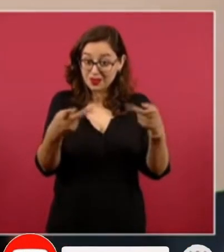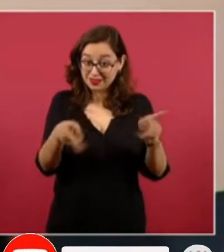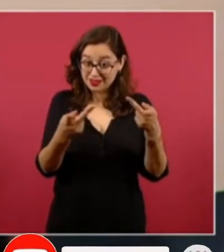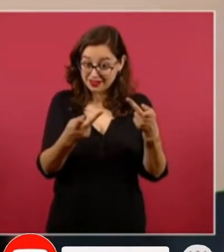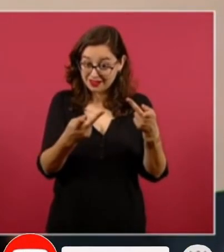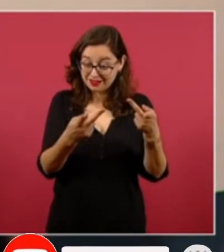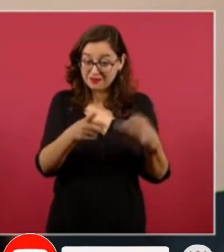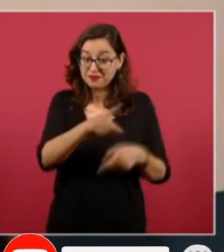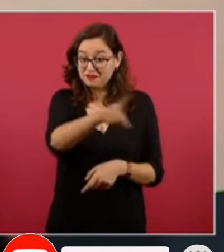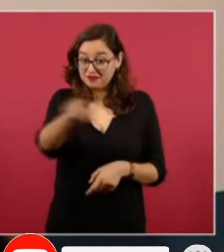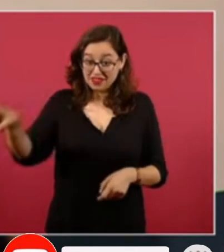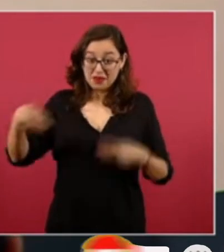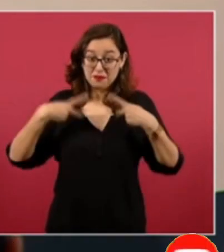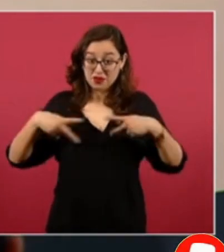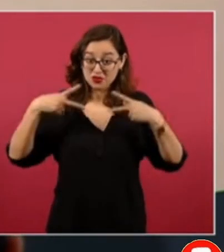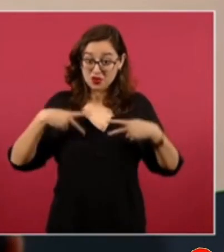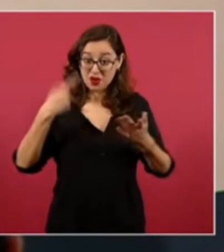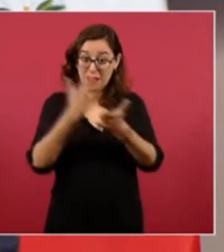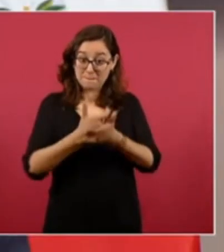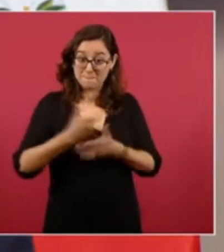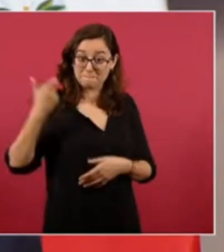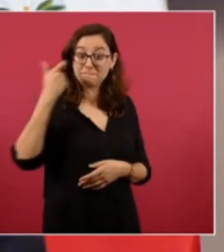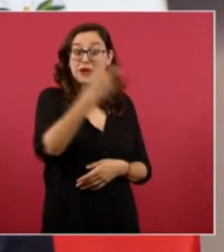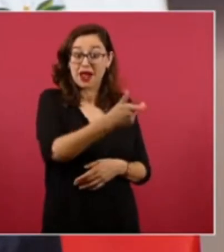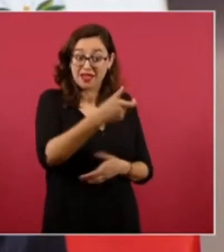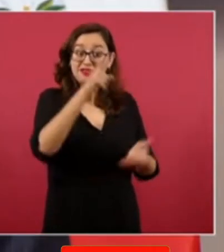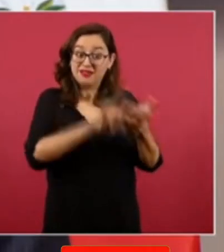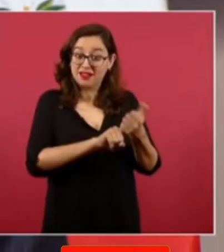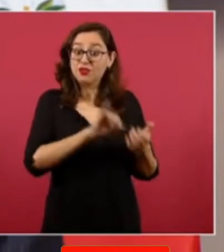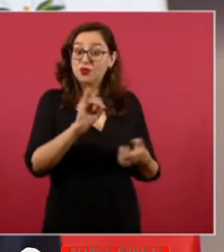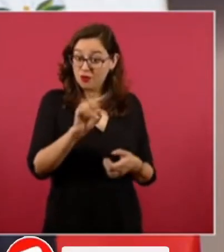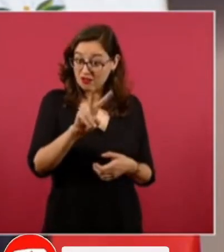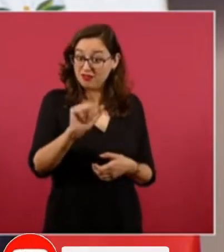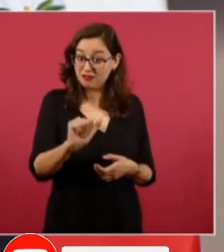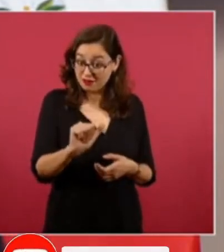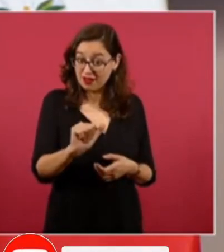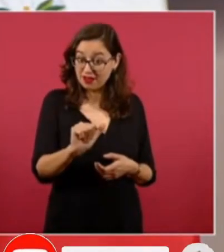consumidor, se lo devuelven a la empresa.